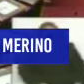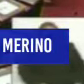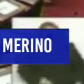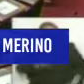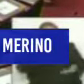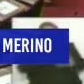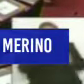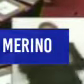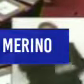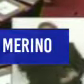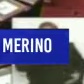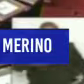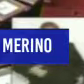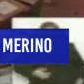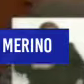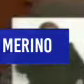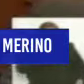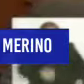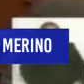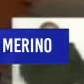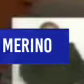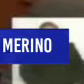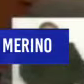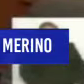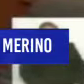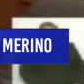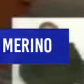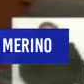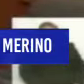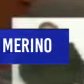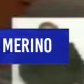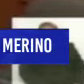Muchas gracias, señor presidente.